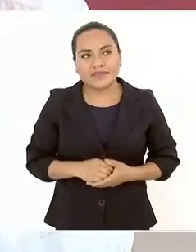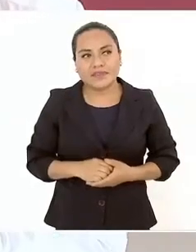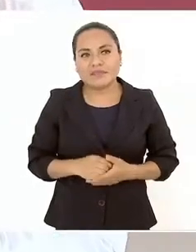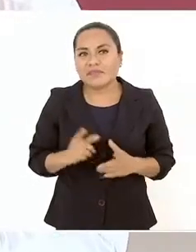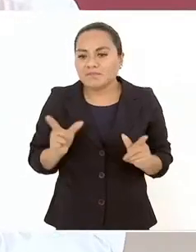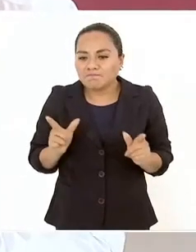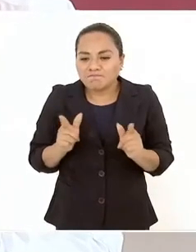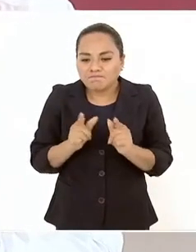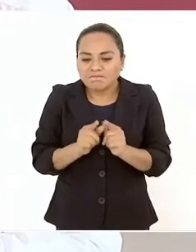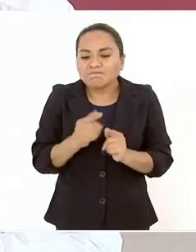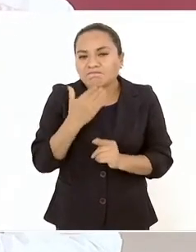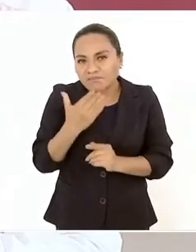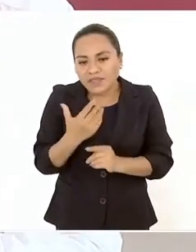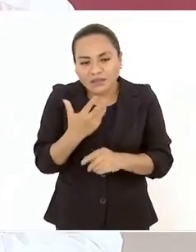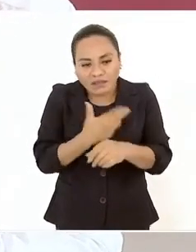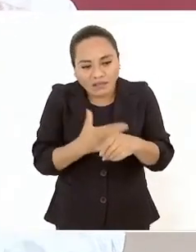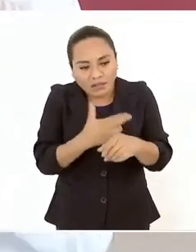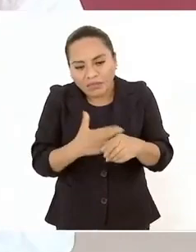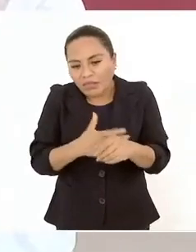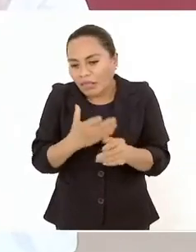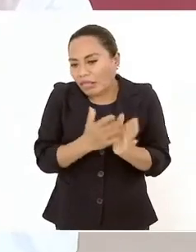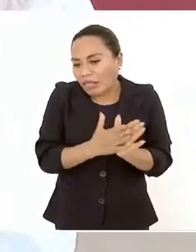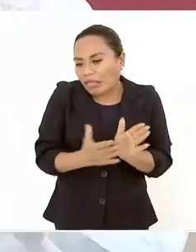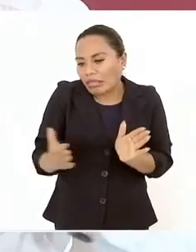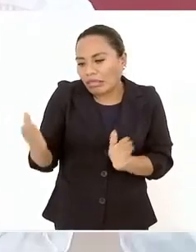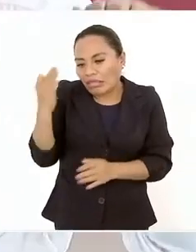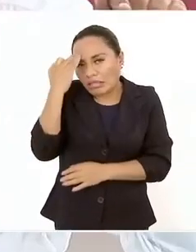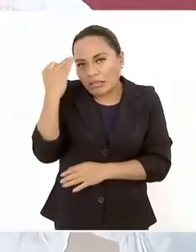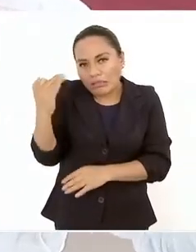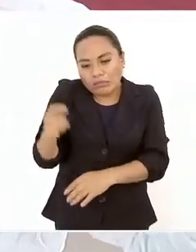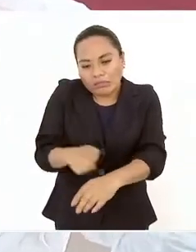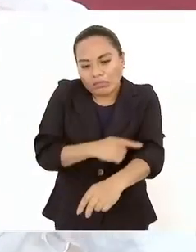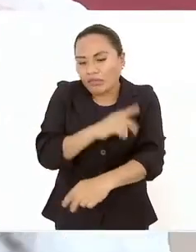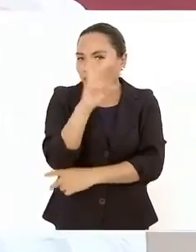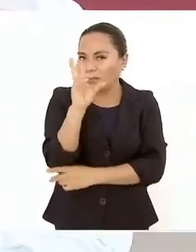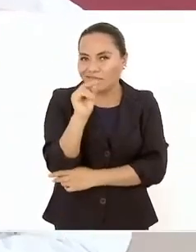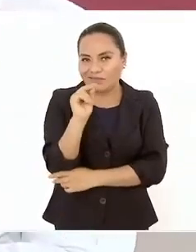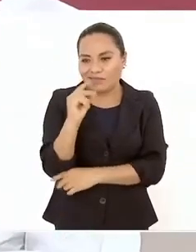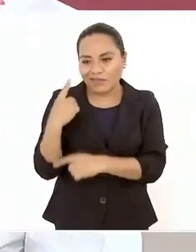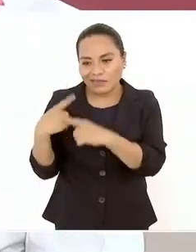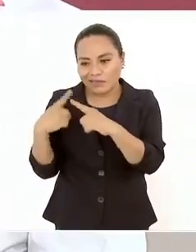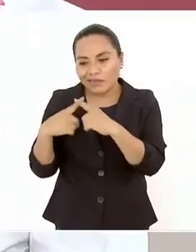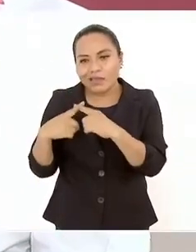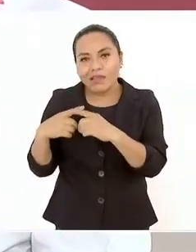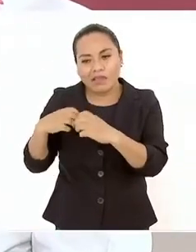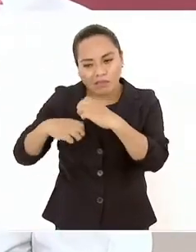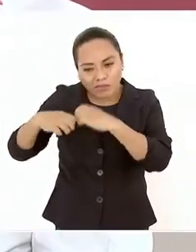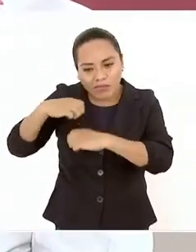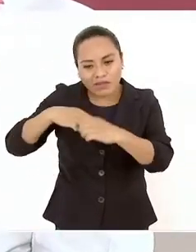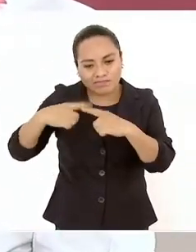simplificar los trámites a empresas y a